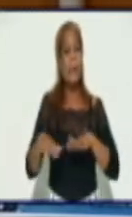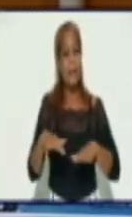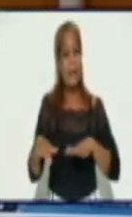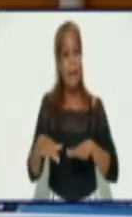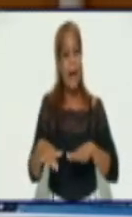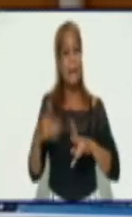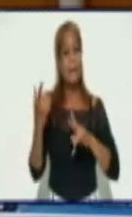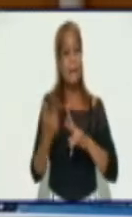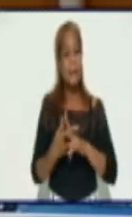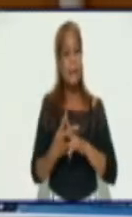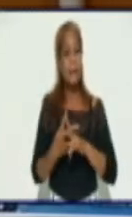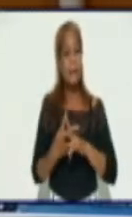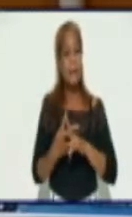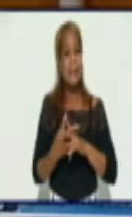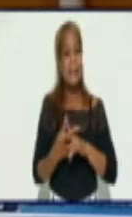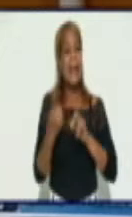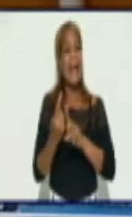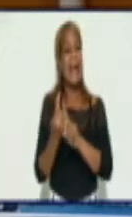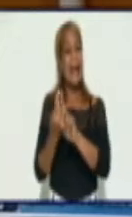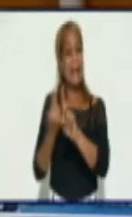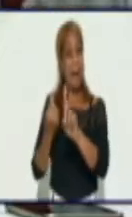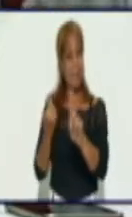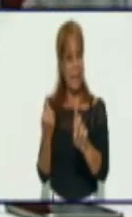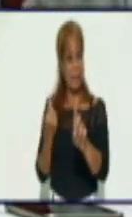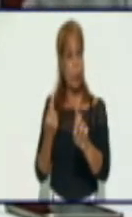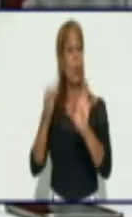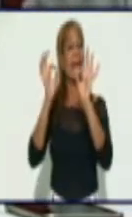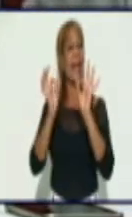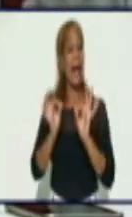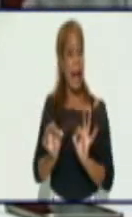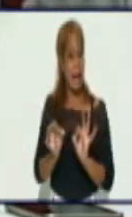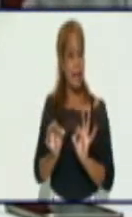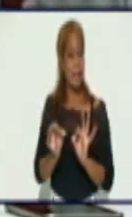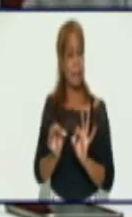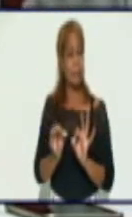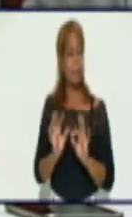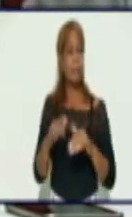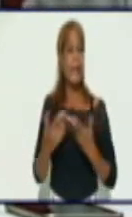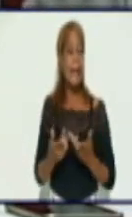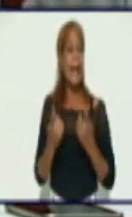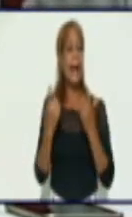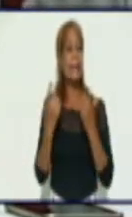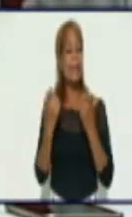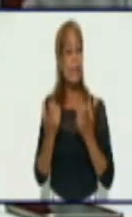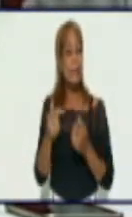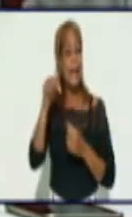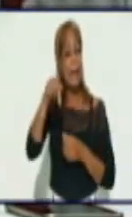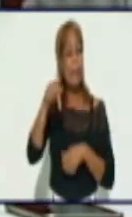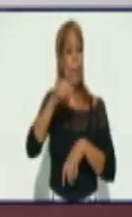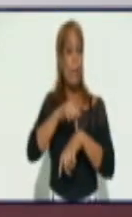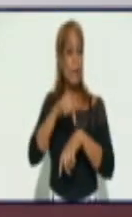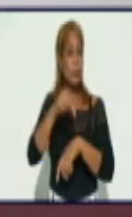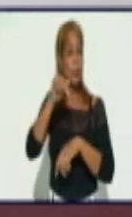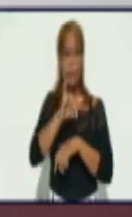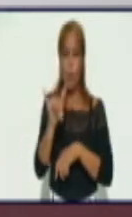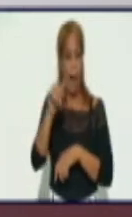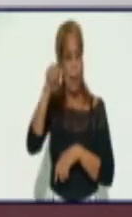aislamiento y distanciamiento social real que nos hace falta en momentos como estos